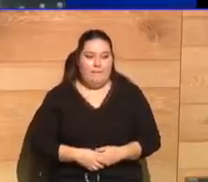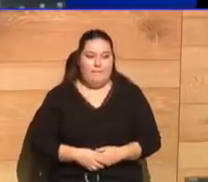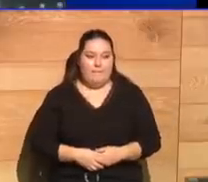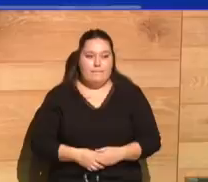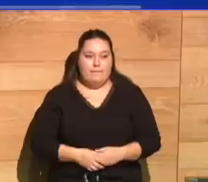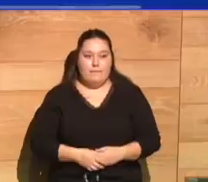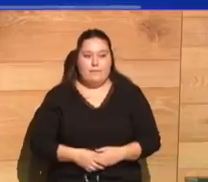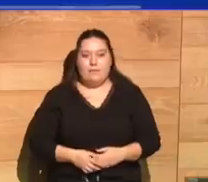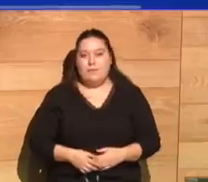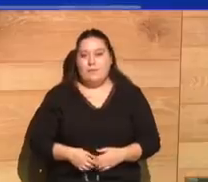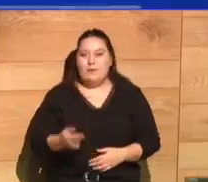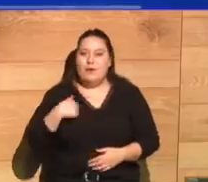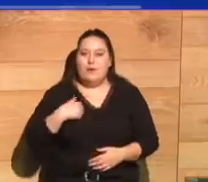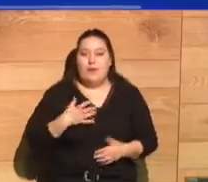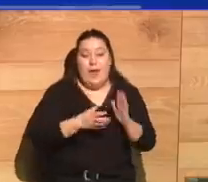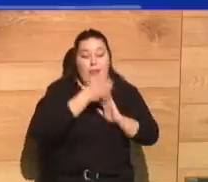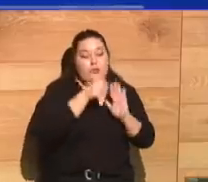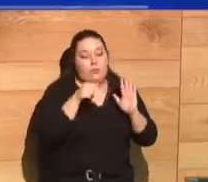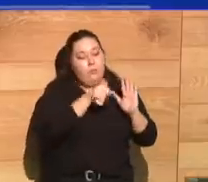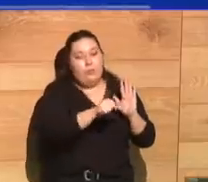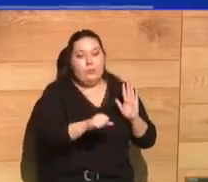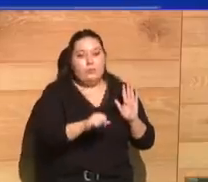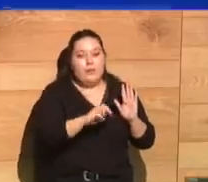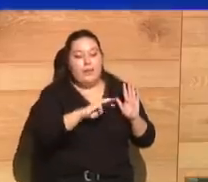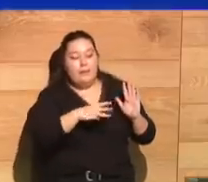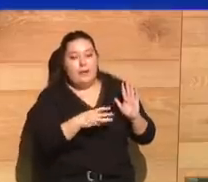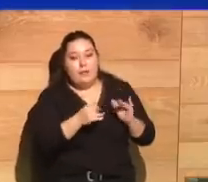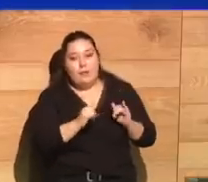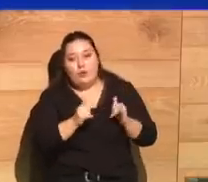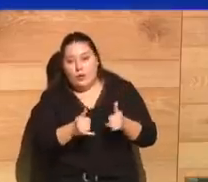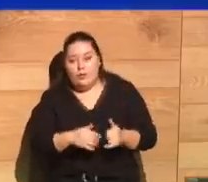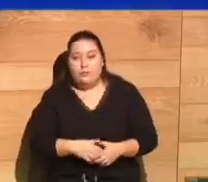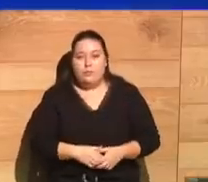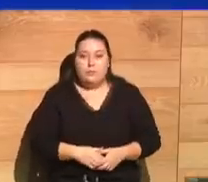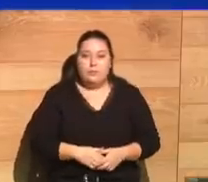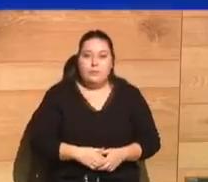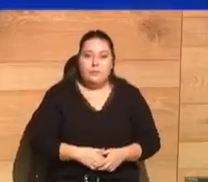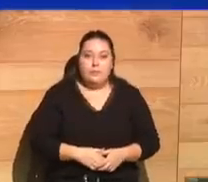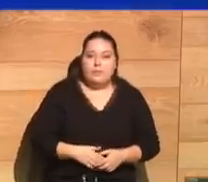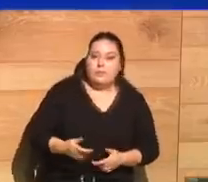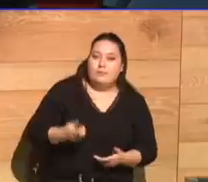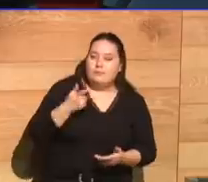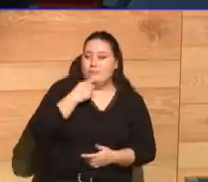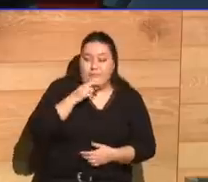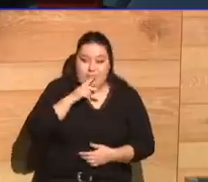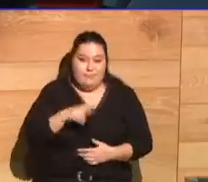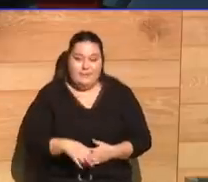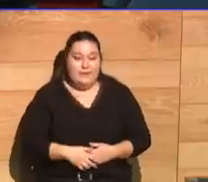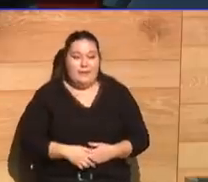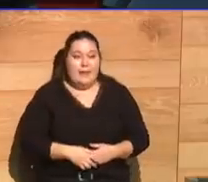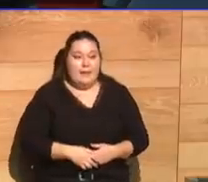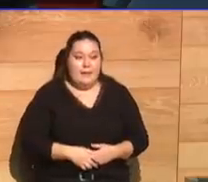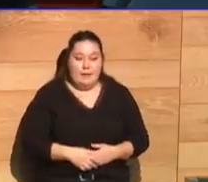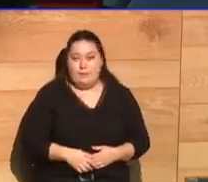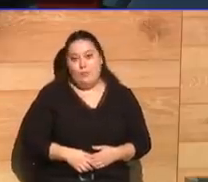Aprieto el botón del ascensor, me bajo en el tercero... How many money are you gonna make? I pay me... Vamos, lo del Padrino fue